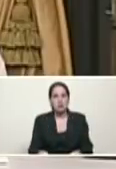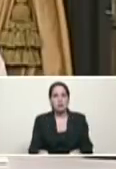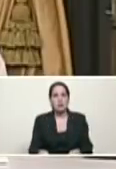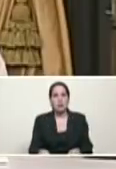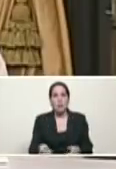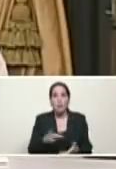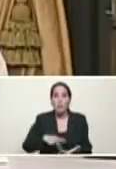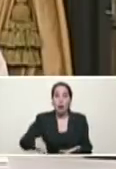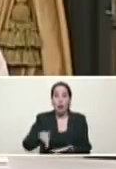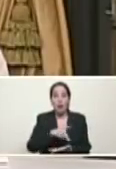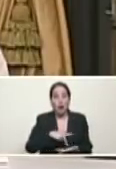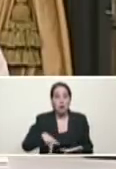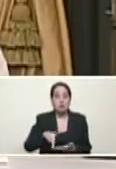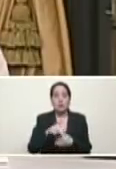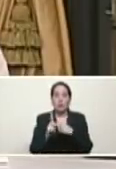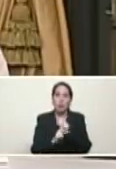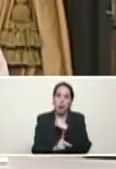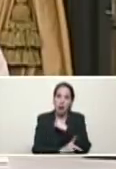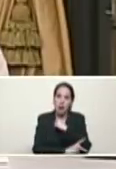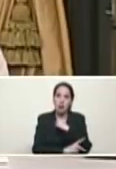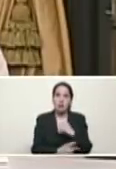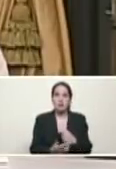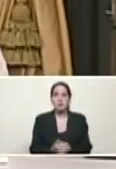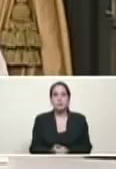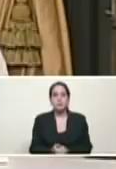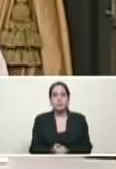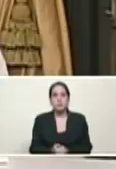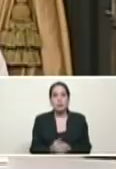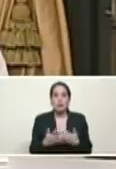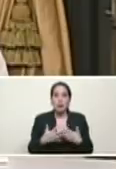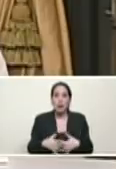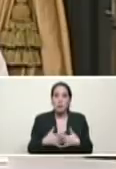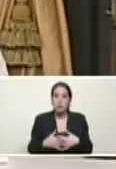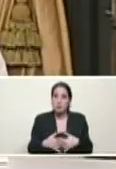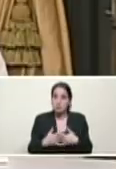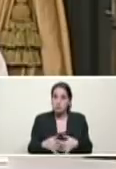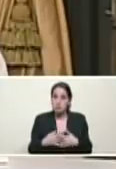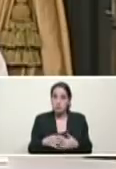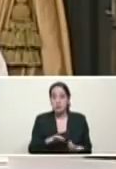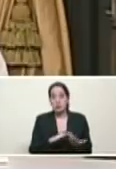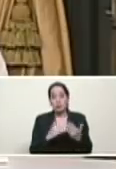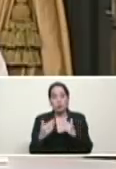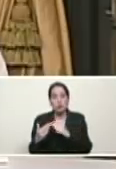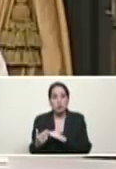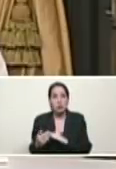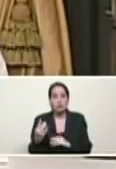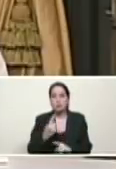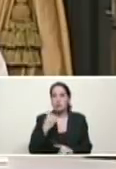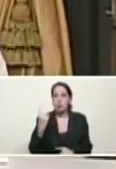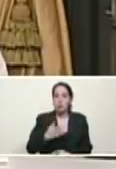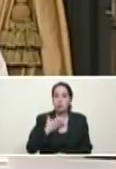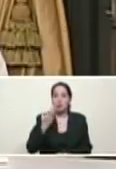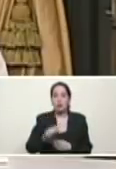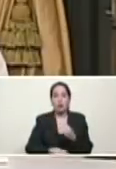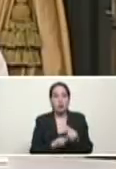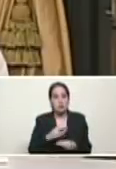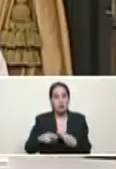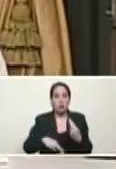plazas, de grandes parques a empresas comunitarias, a empresas comunales. Eso solo lo puede hacer una revolución.